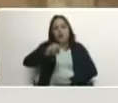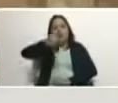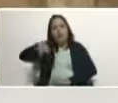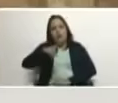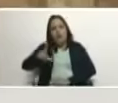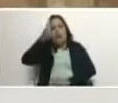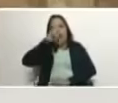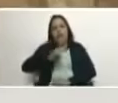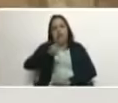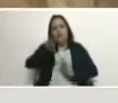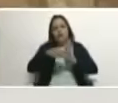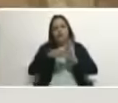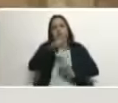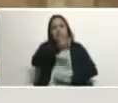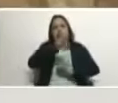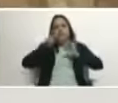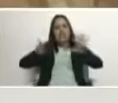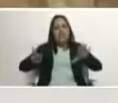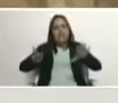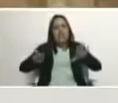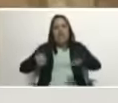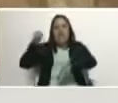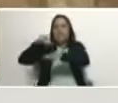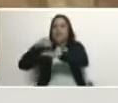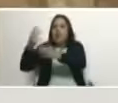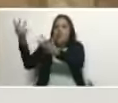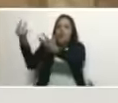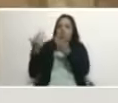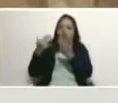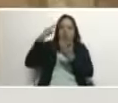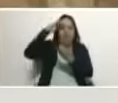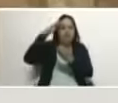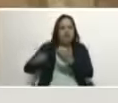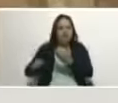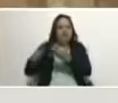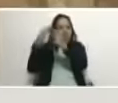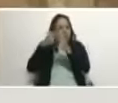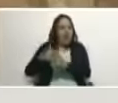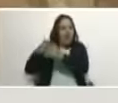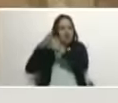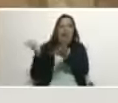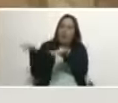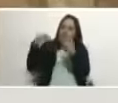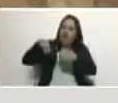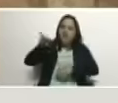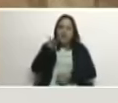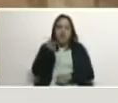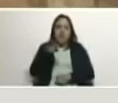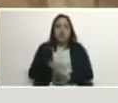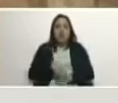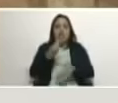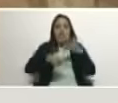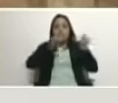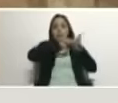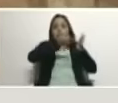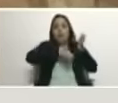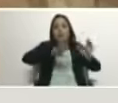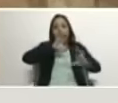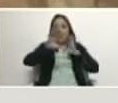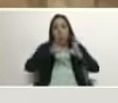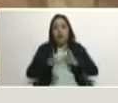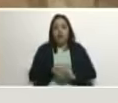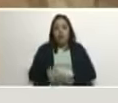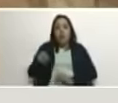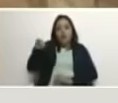2017. Llamaron a invasión al ejército gringo. Sacaron un comunicado, doctor Jorge Rodríguez.